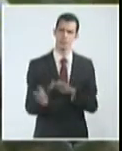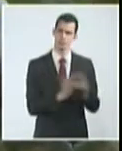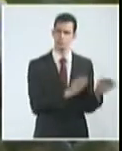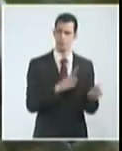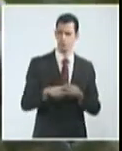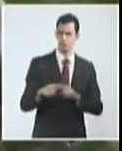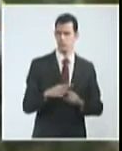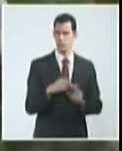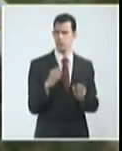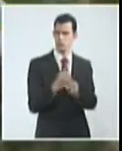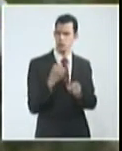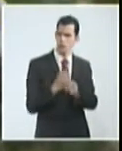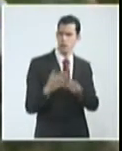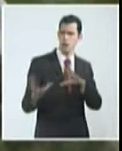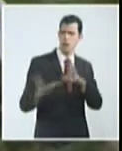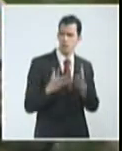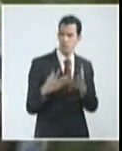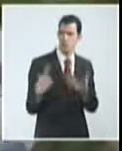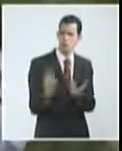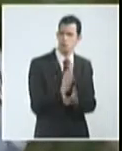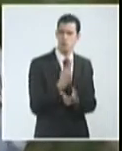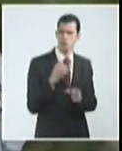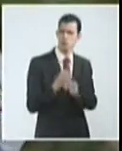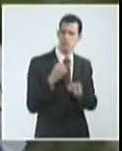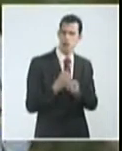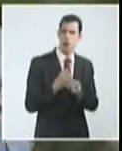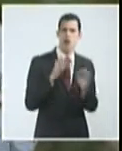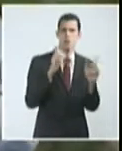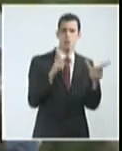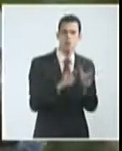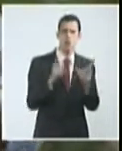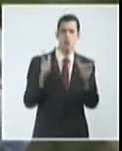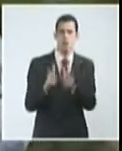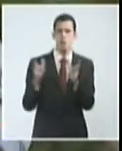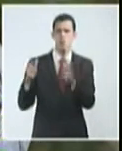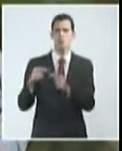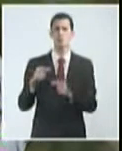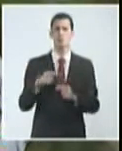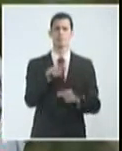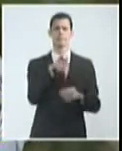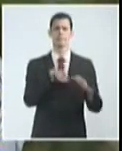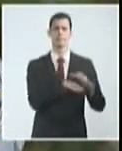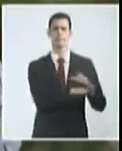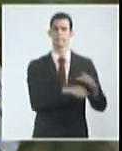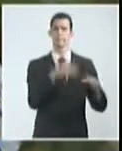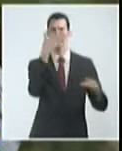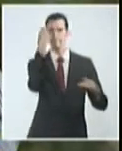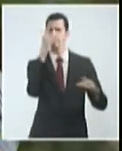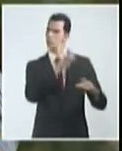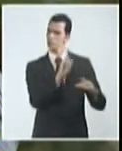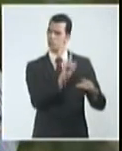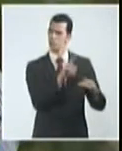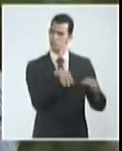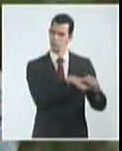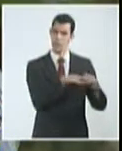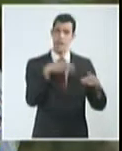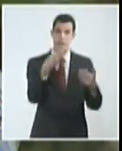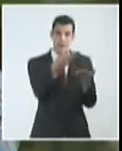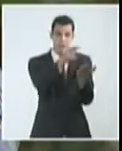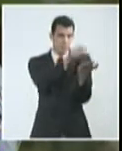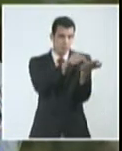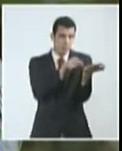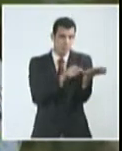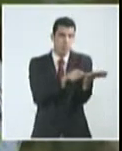controlando cómo se van dando respuestas a los planteamientos de estos encuentros. Por lo tanto, ya eso está en sistema de trabajo, que era una parte de tu